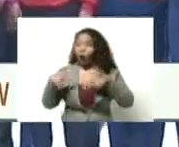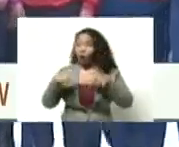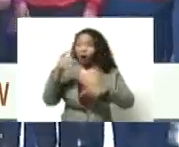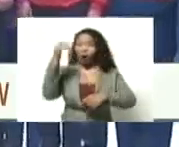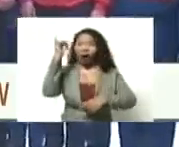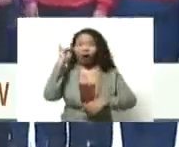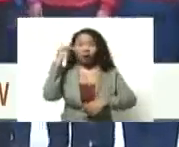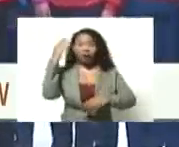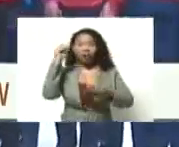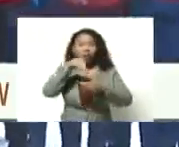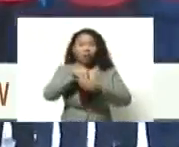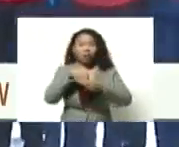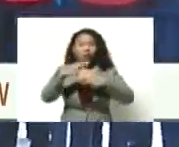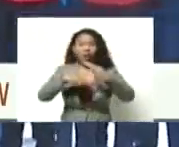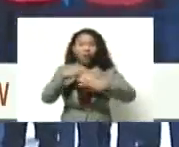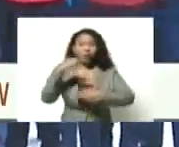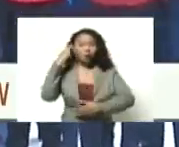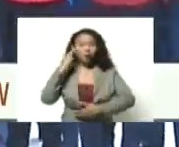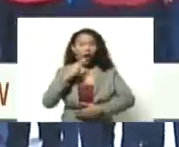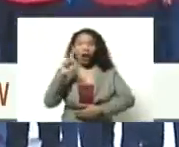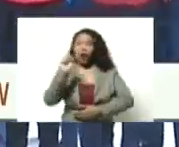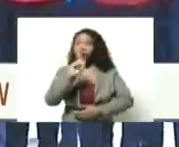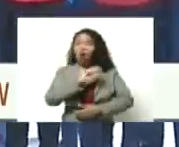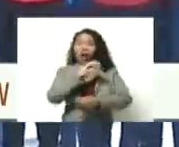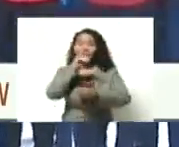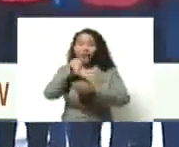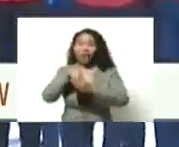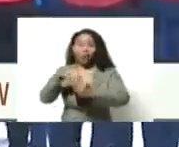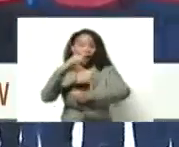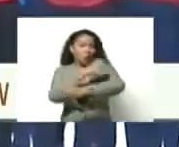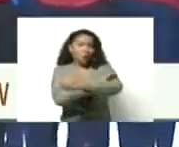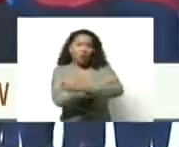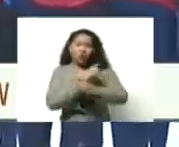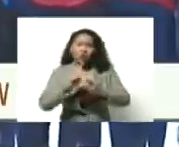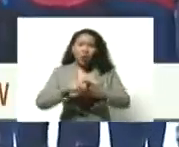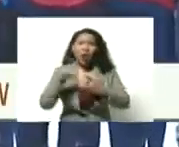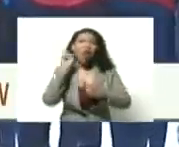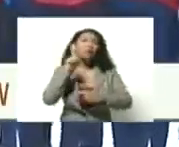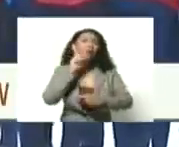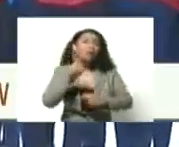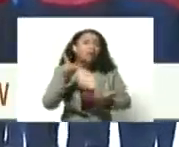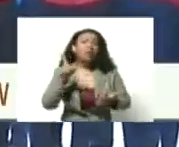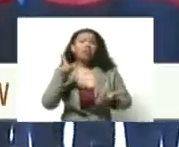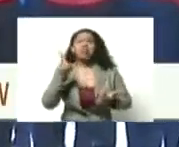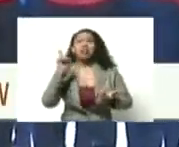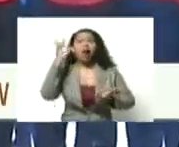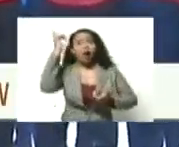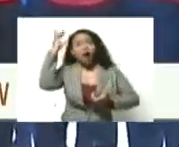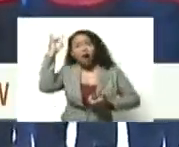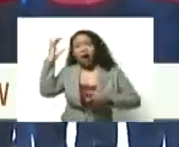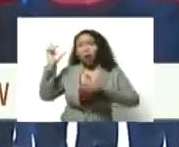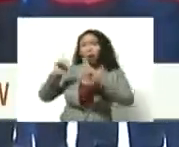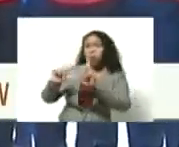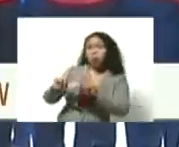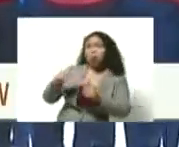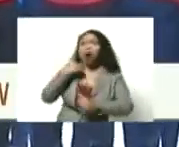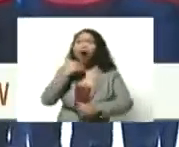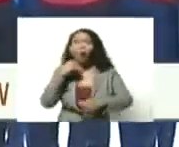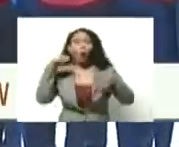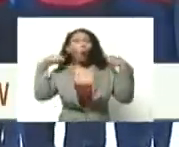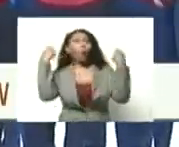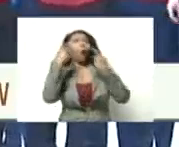tienen está en la revolución bolivariana no está en la oposición en las mentiras de los de los medios de las